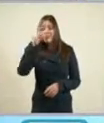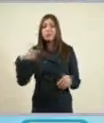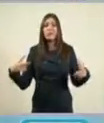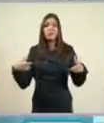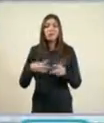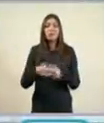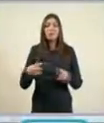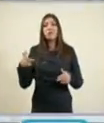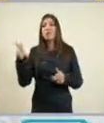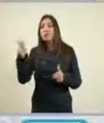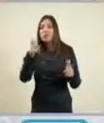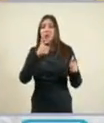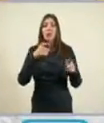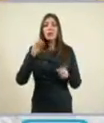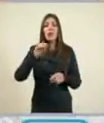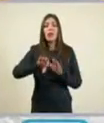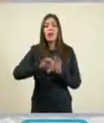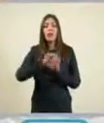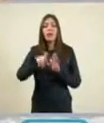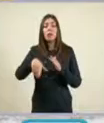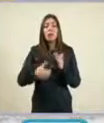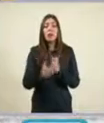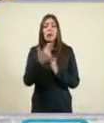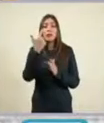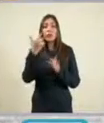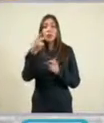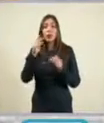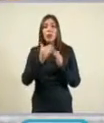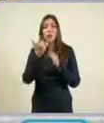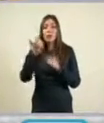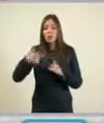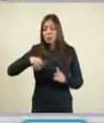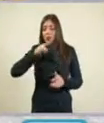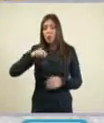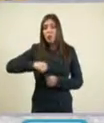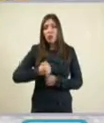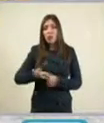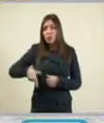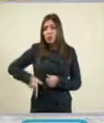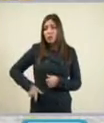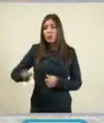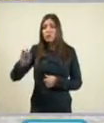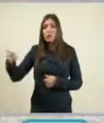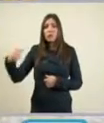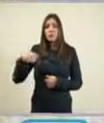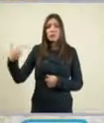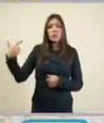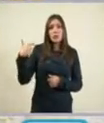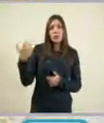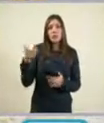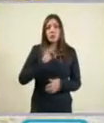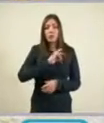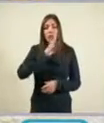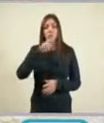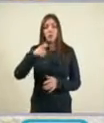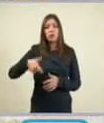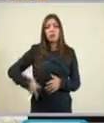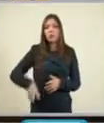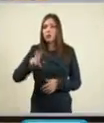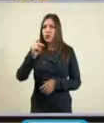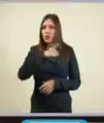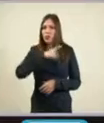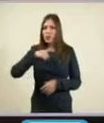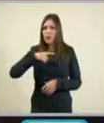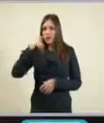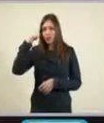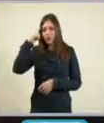ahí y que tú tienes que salir de casa a las 7 de la mañana armado. ¿No? Al contrario, tienes que pensar en otra posibilidad de comunidad, que puedes estar